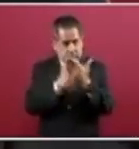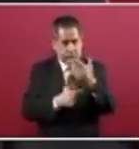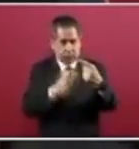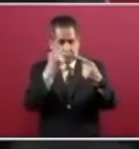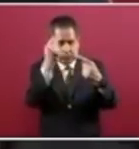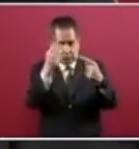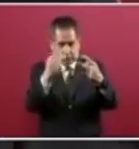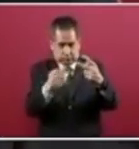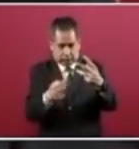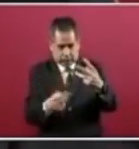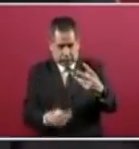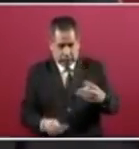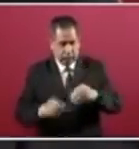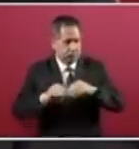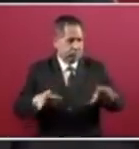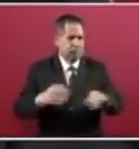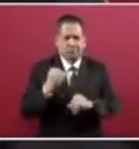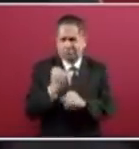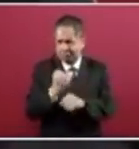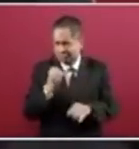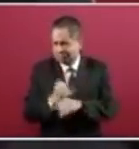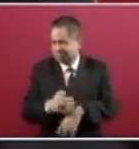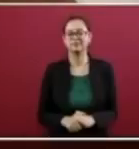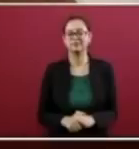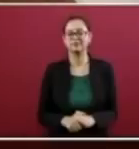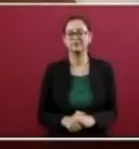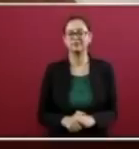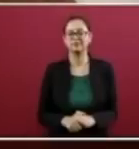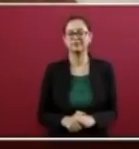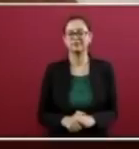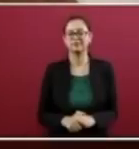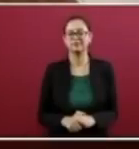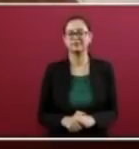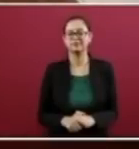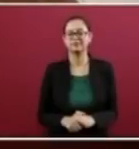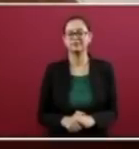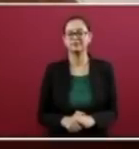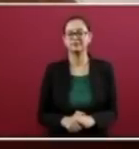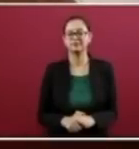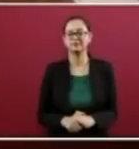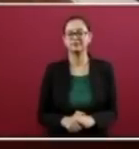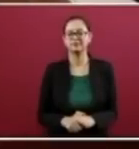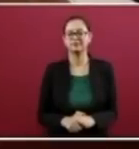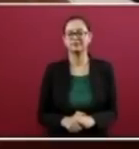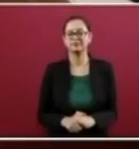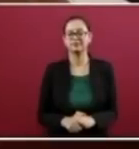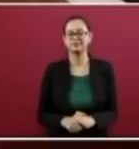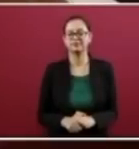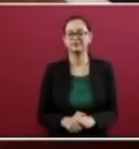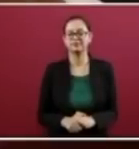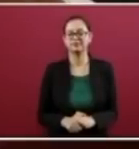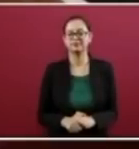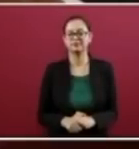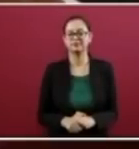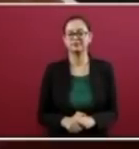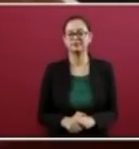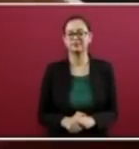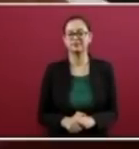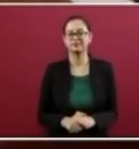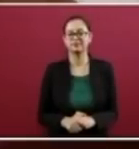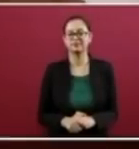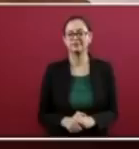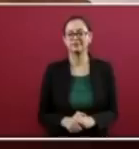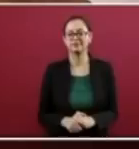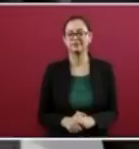en redes, en el internet. Durante su conferencia de prensa matutina este 13 de febrero, el mandatario también hizo